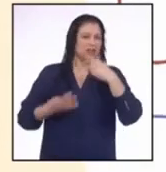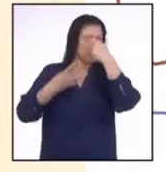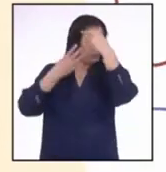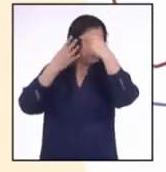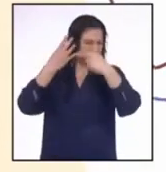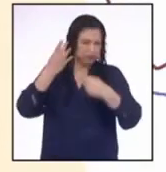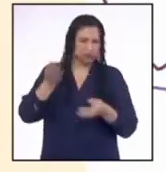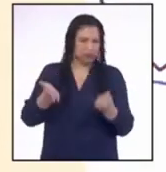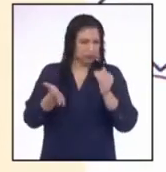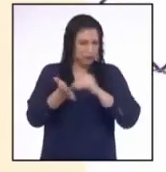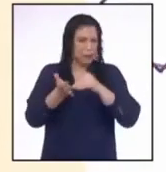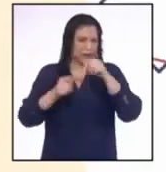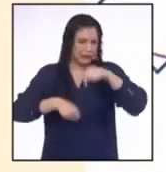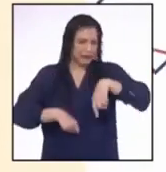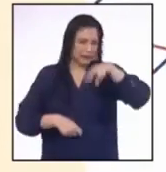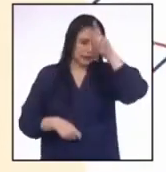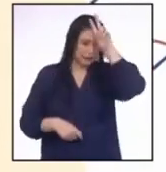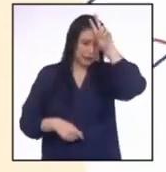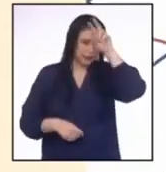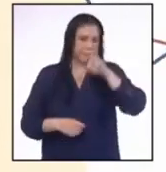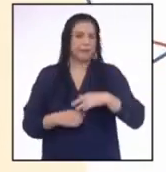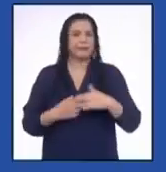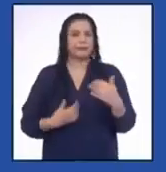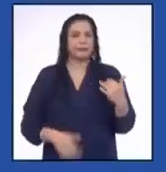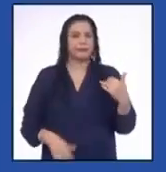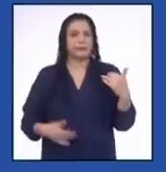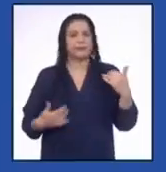otras.